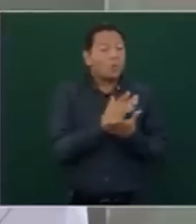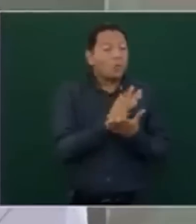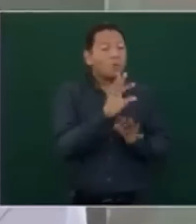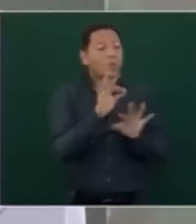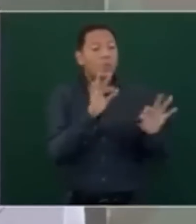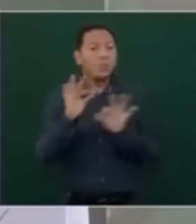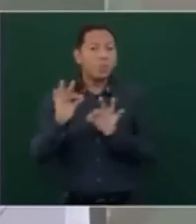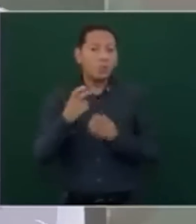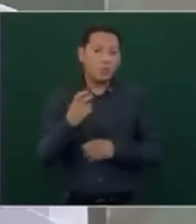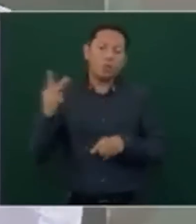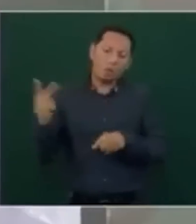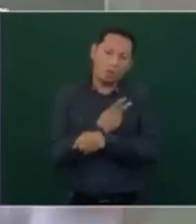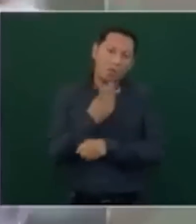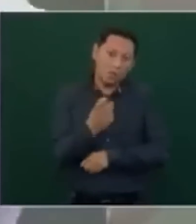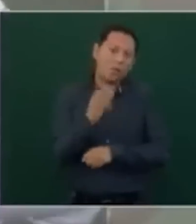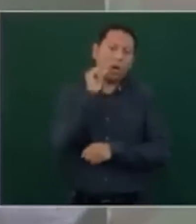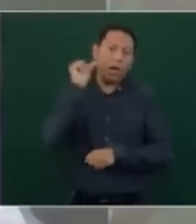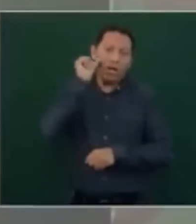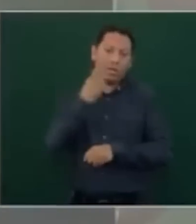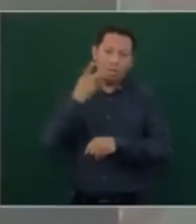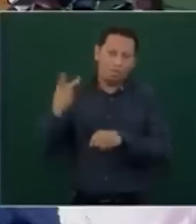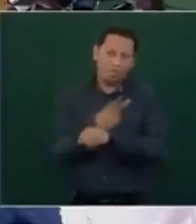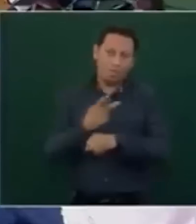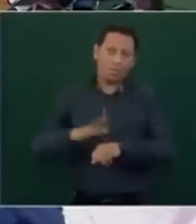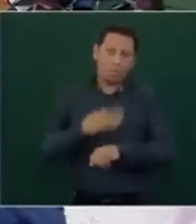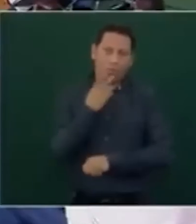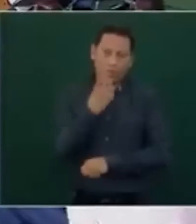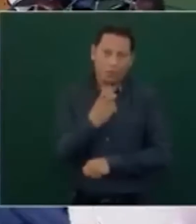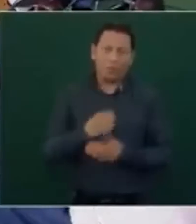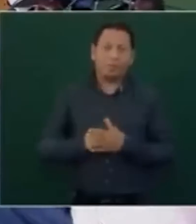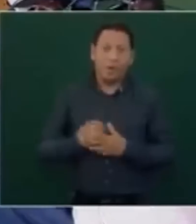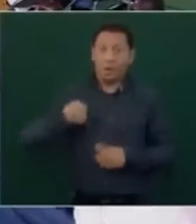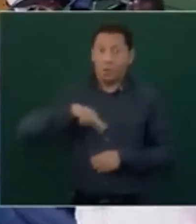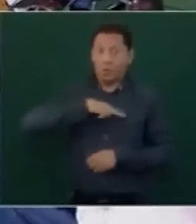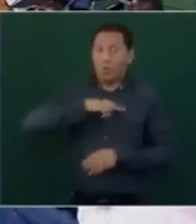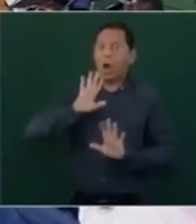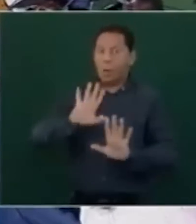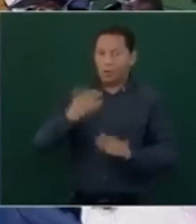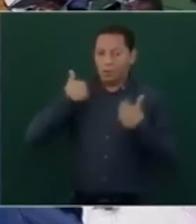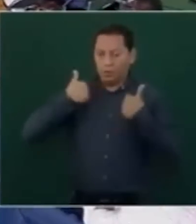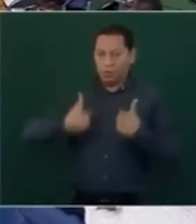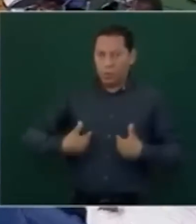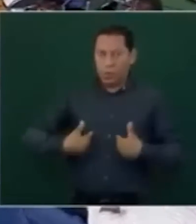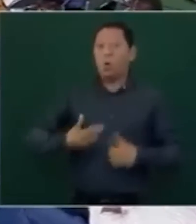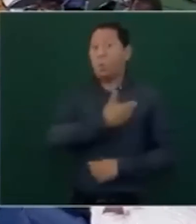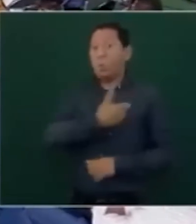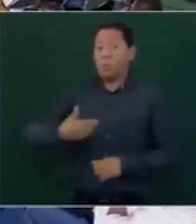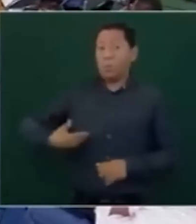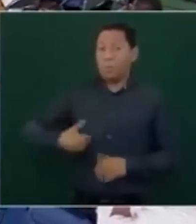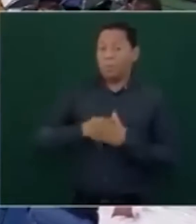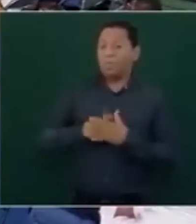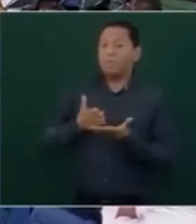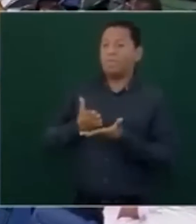sucediendo. Entonces, si nosotros intervenimos, si yo emito un decreto, hago lo